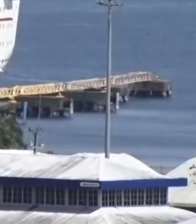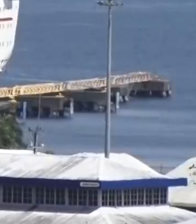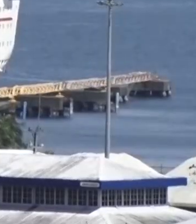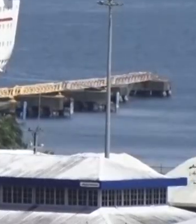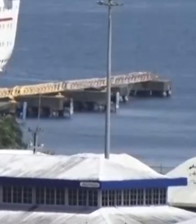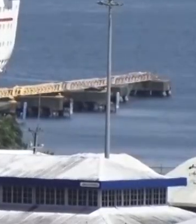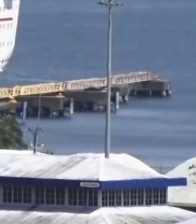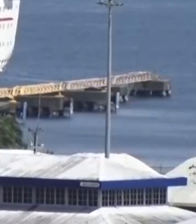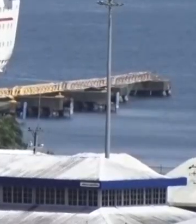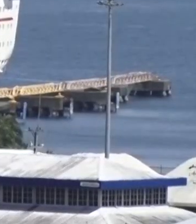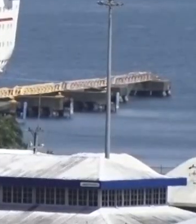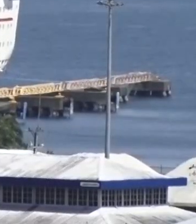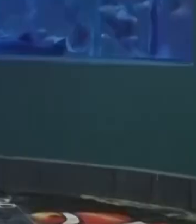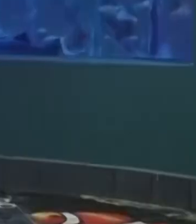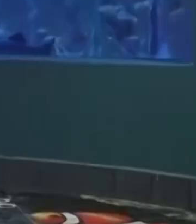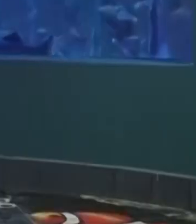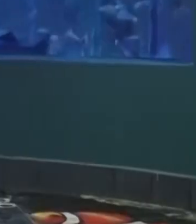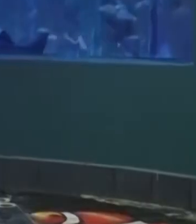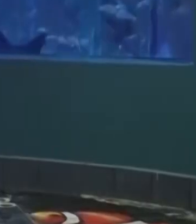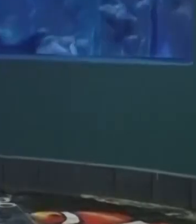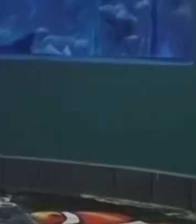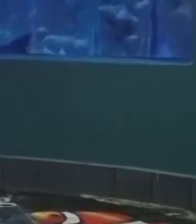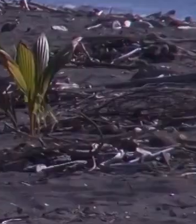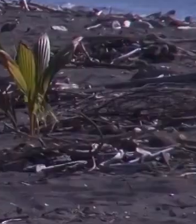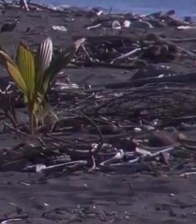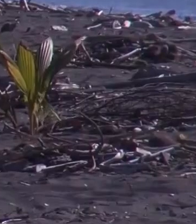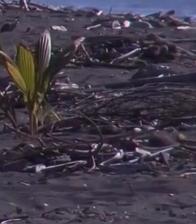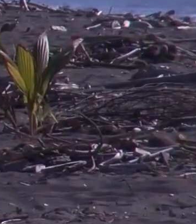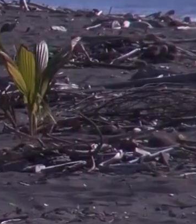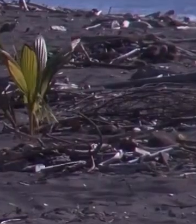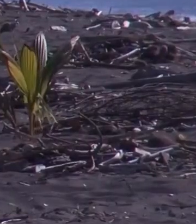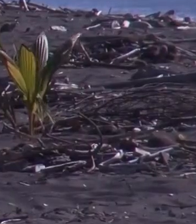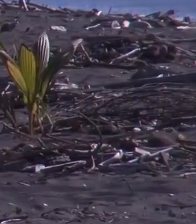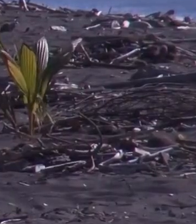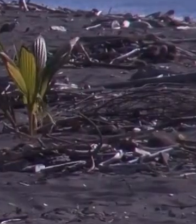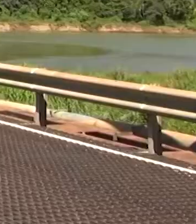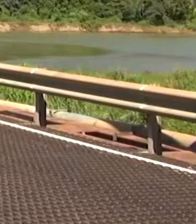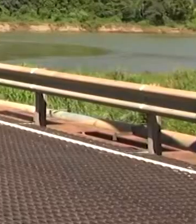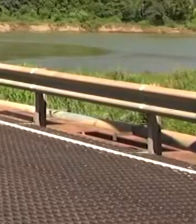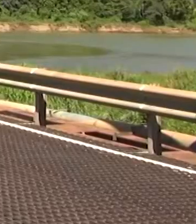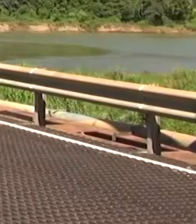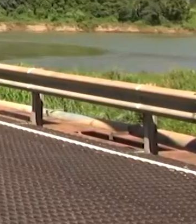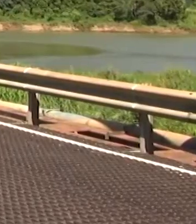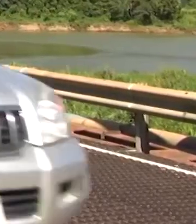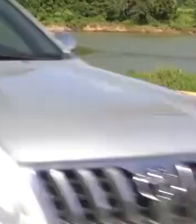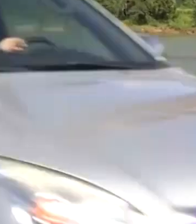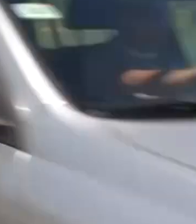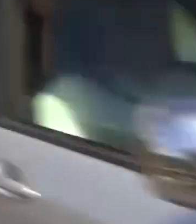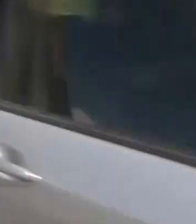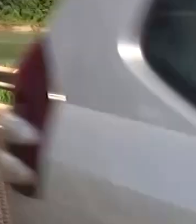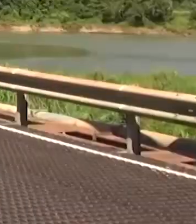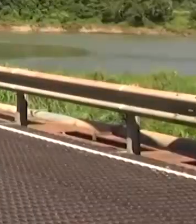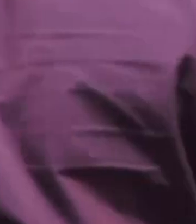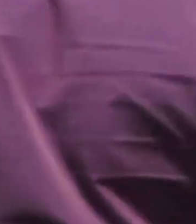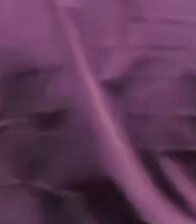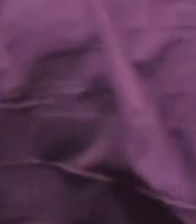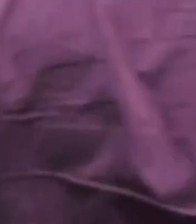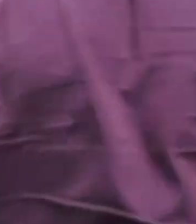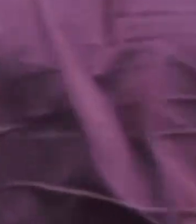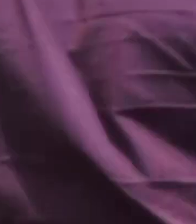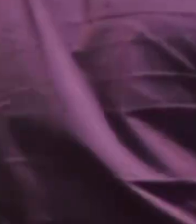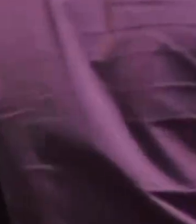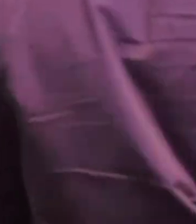ahí el gran reto es la tecnologización del sistema productivo de tal forma de que